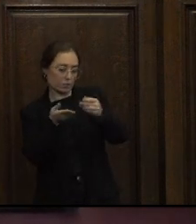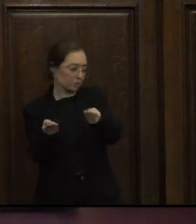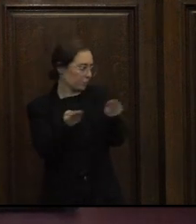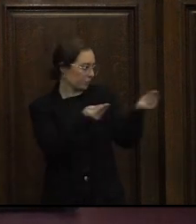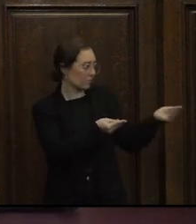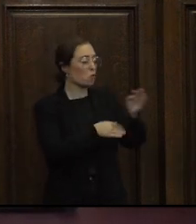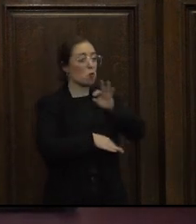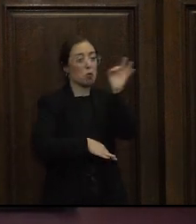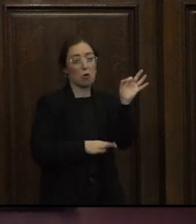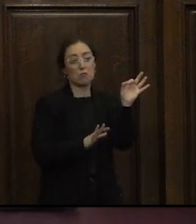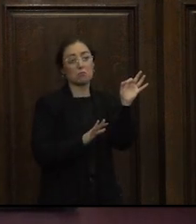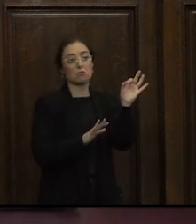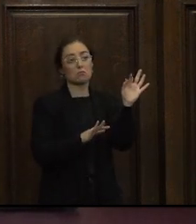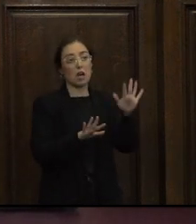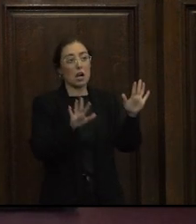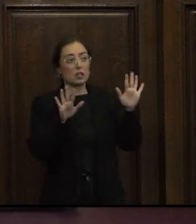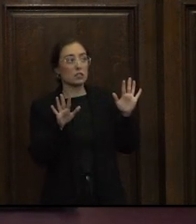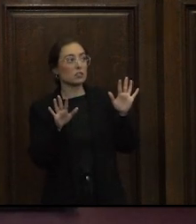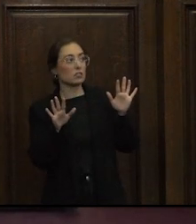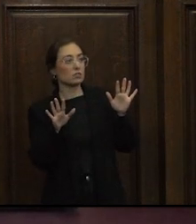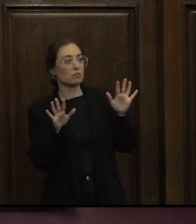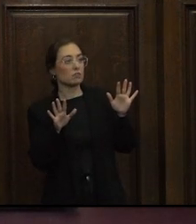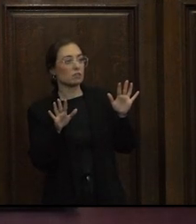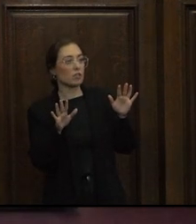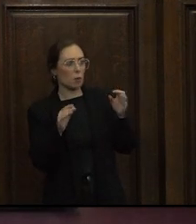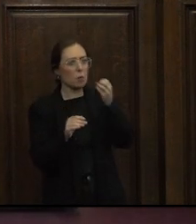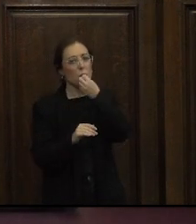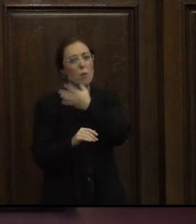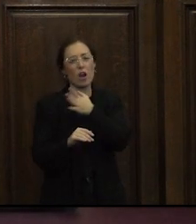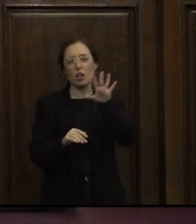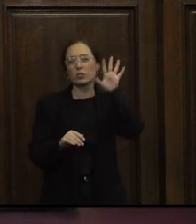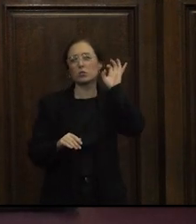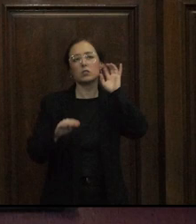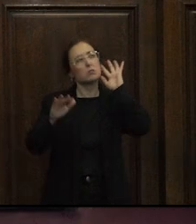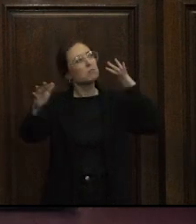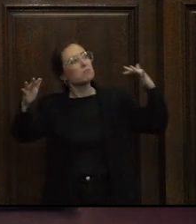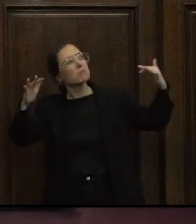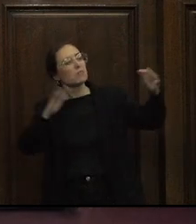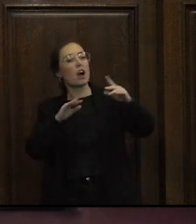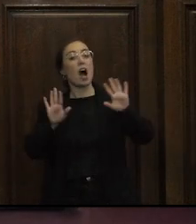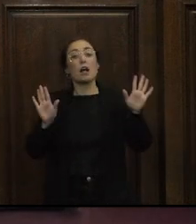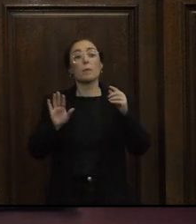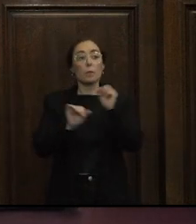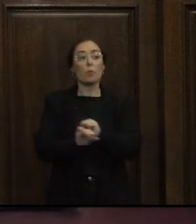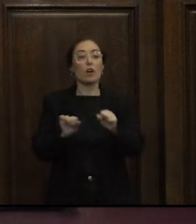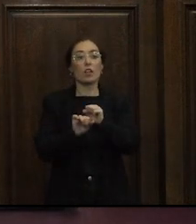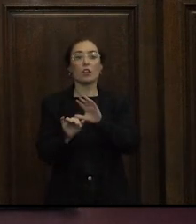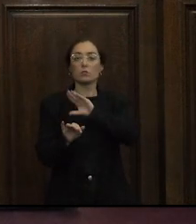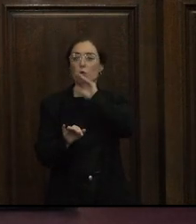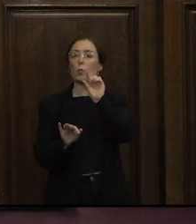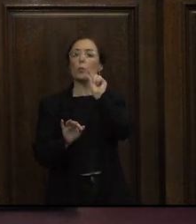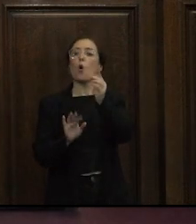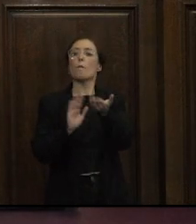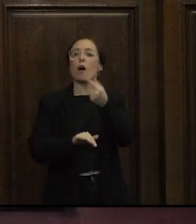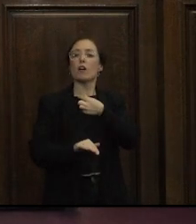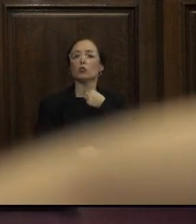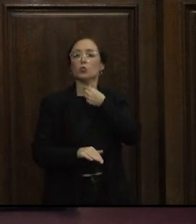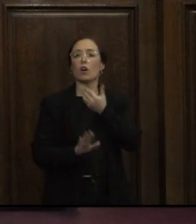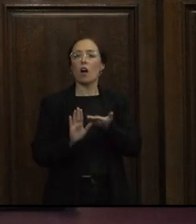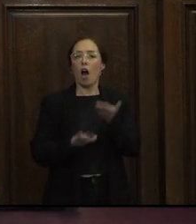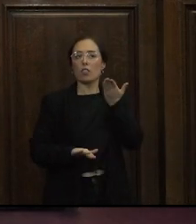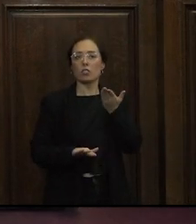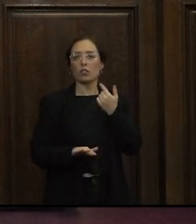O si alguien, está buena la acústica de este lugar, eventualmente alguien puede levantar un poco la voz y